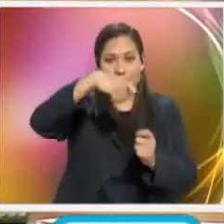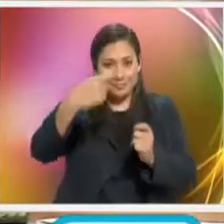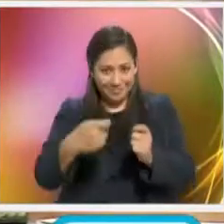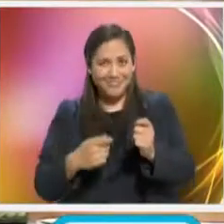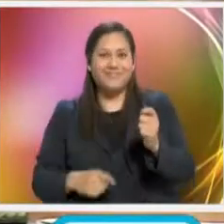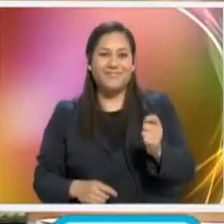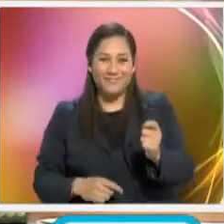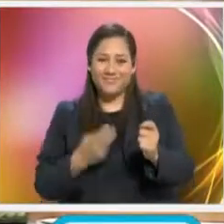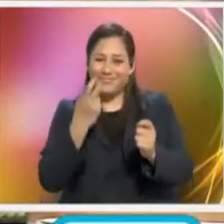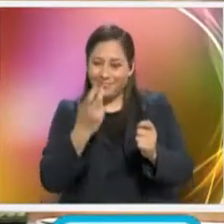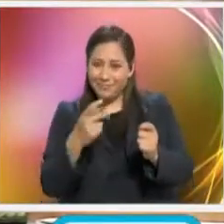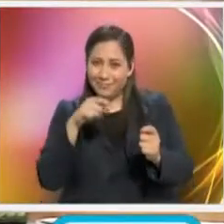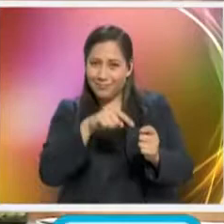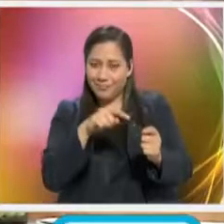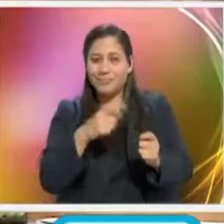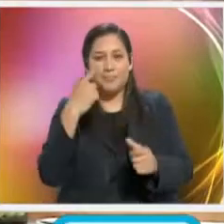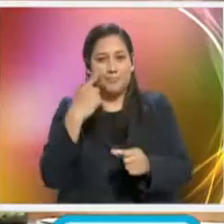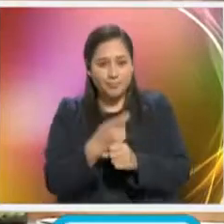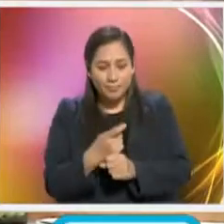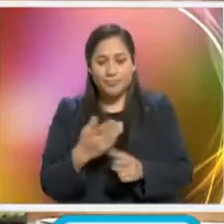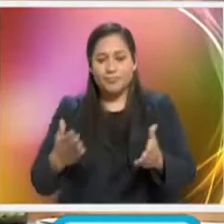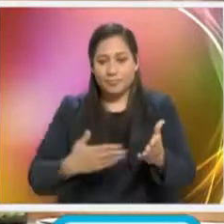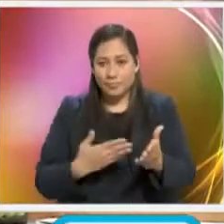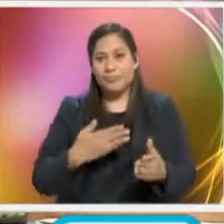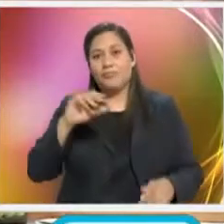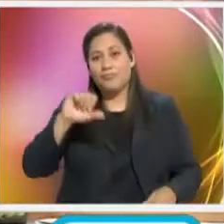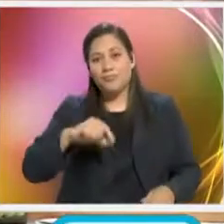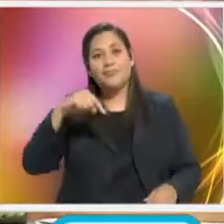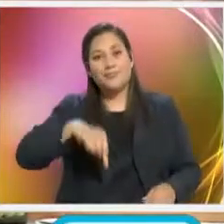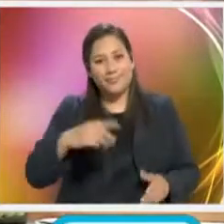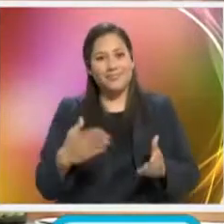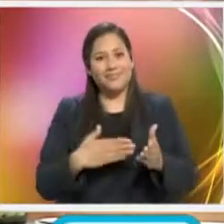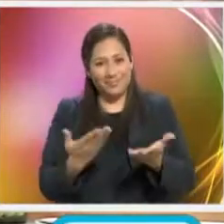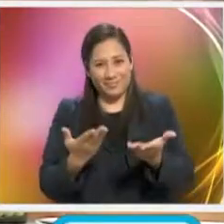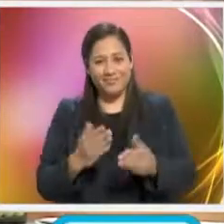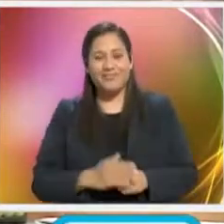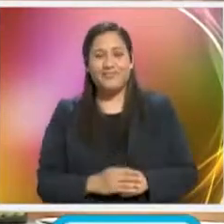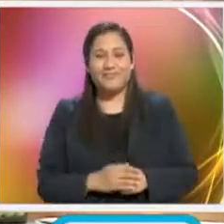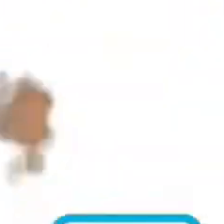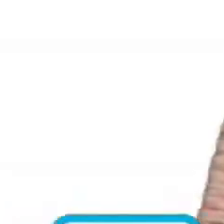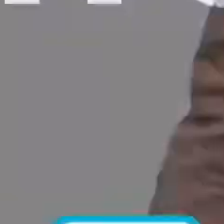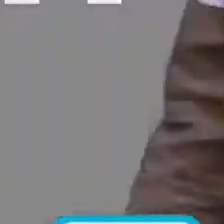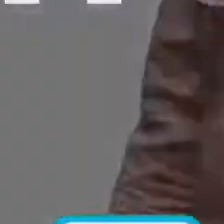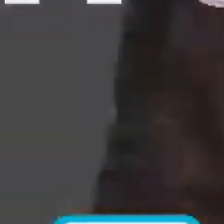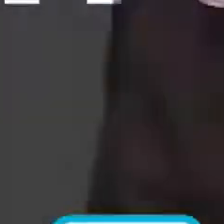plátano. Y ese va a ser el ingrediente principal de la receta del día de hoy aquí en la cocina.